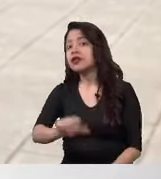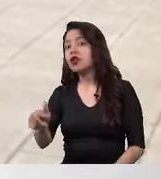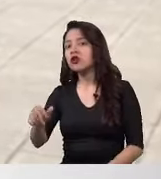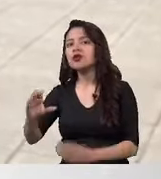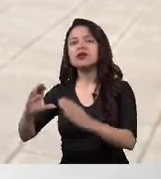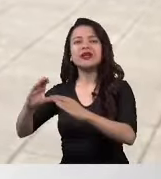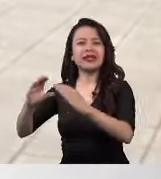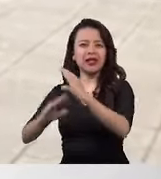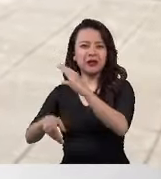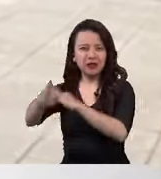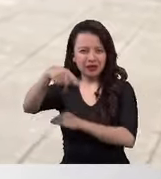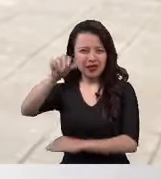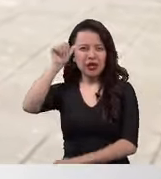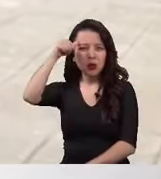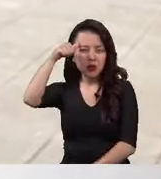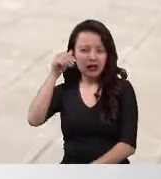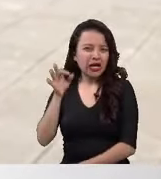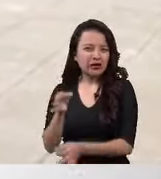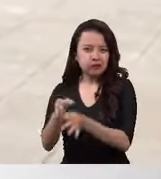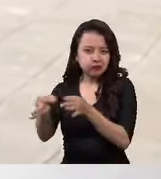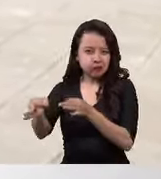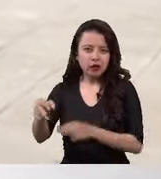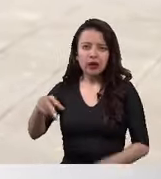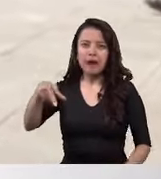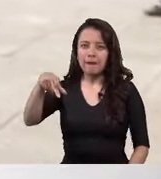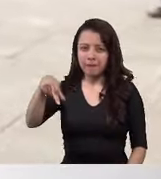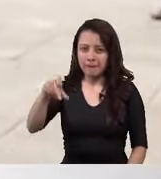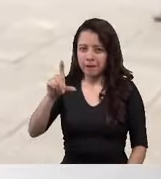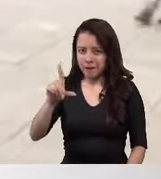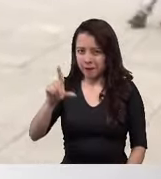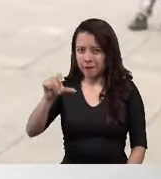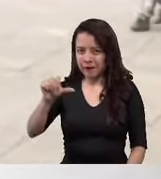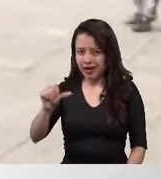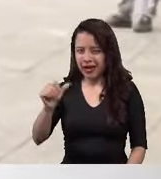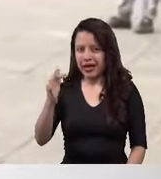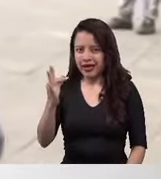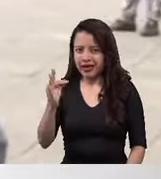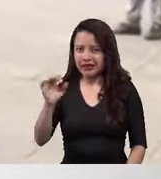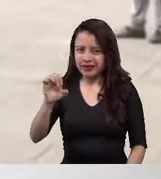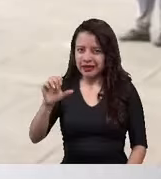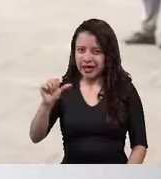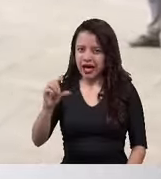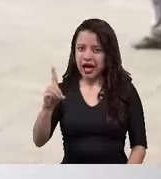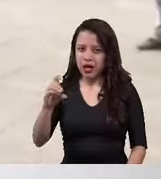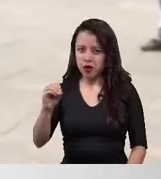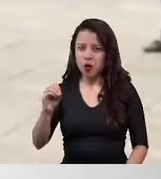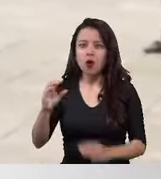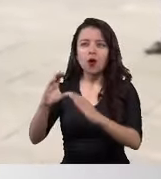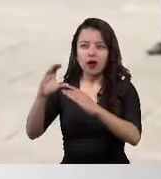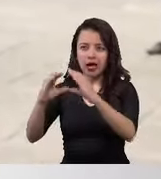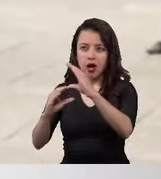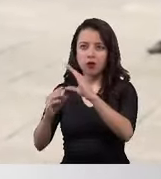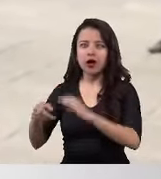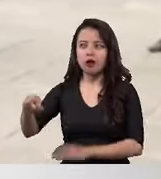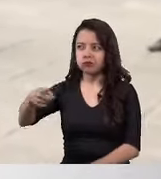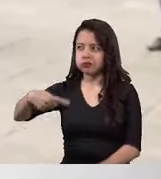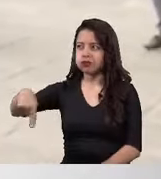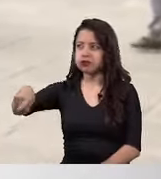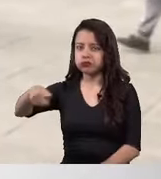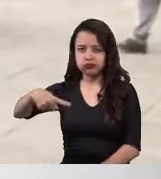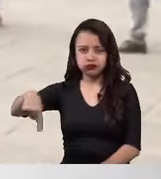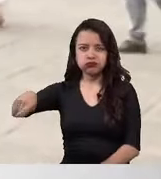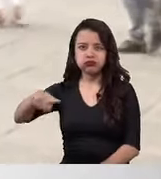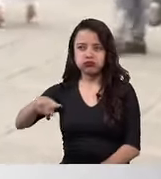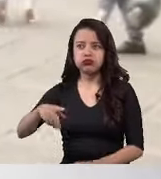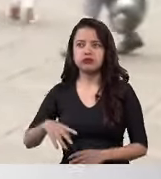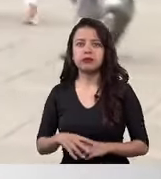Cauca, que ustedes recordarán, es un corregimiento de Argelia que recientemente fue blanco de una mega